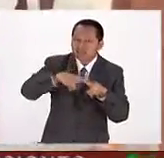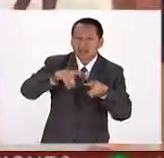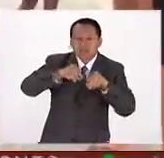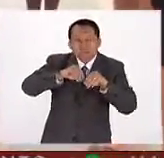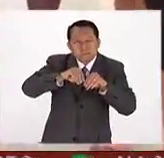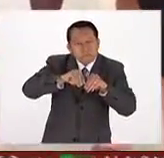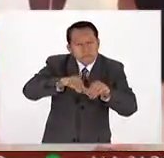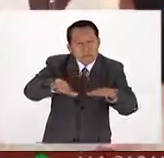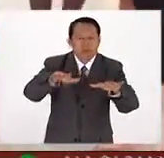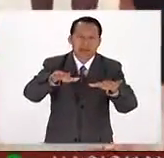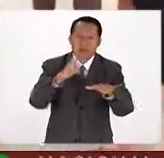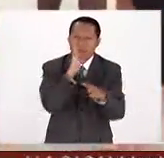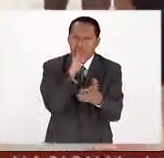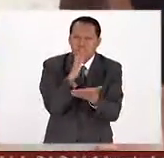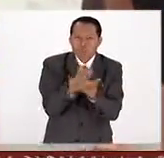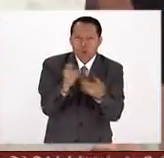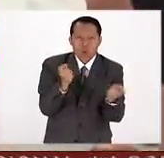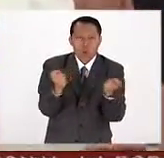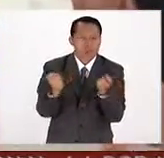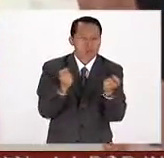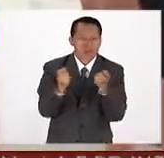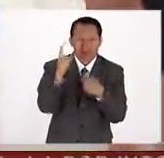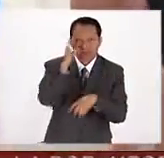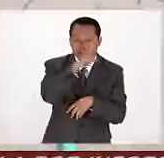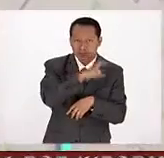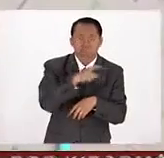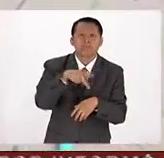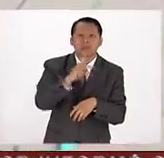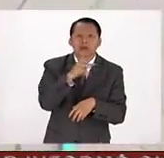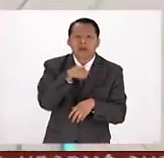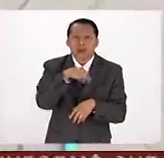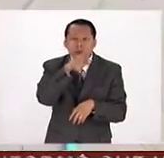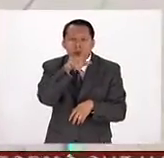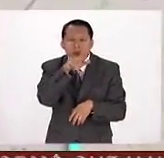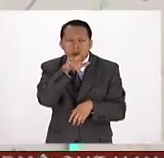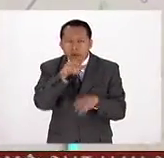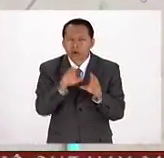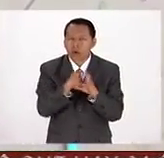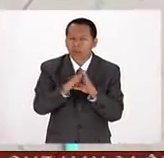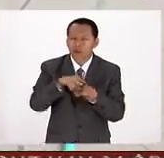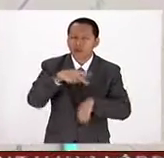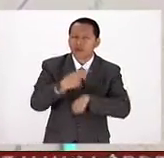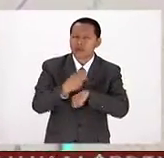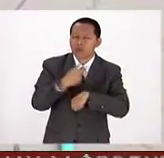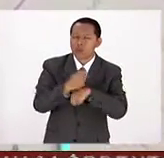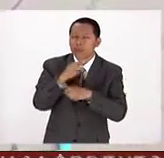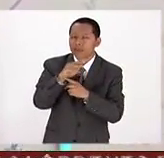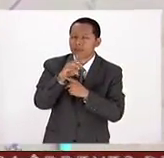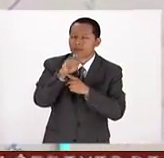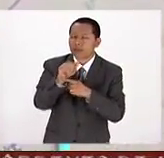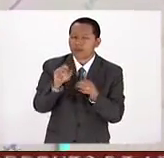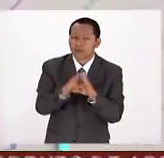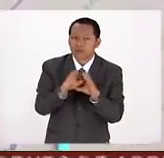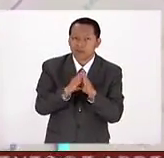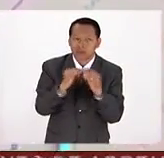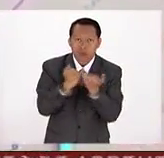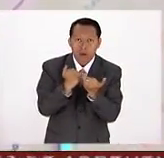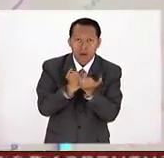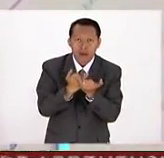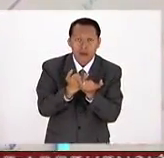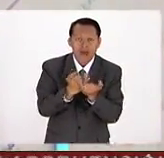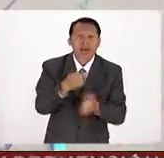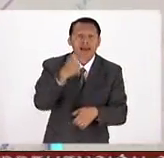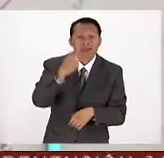contener. Pero a mí me preocuparía mucho más el tema de la segunda enmienda, porque finalmente estas